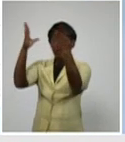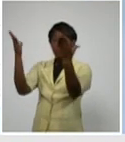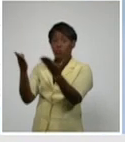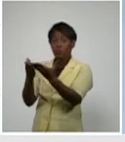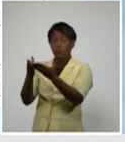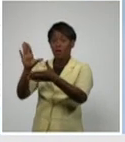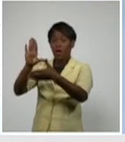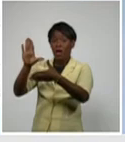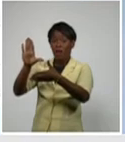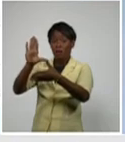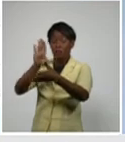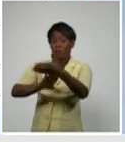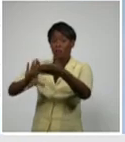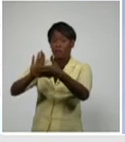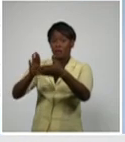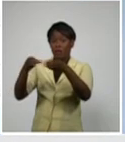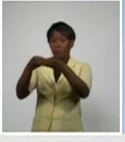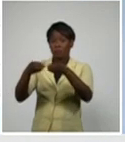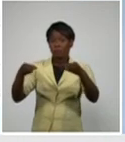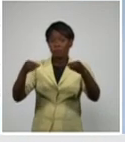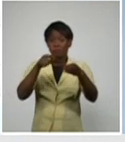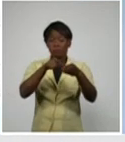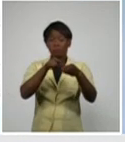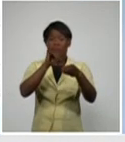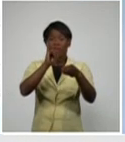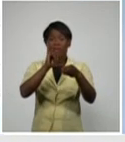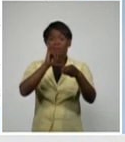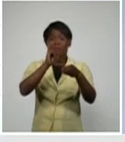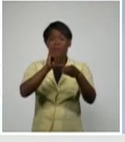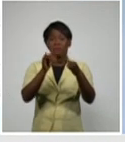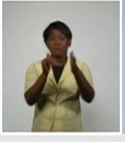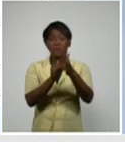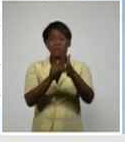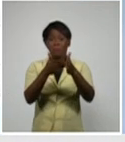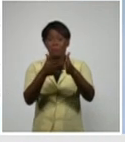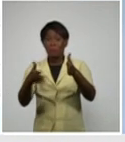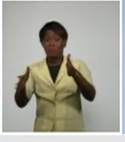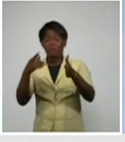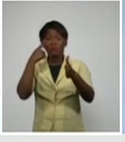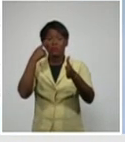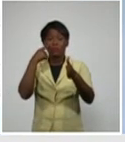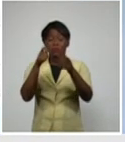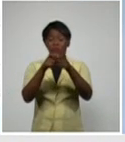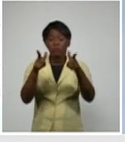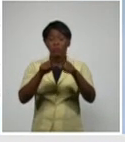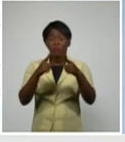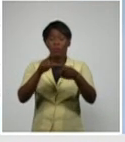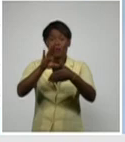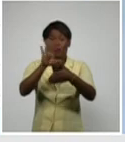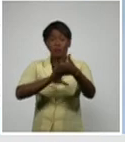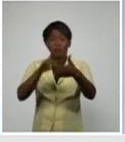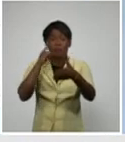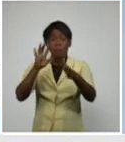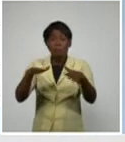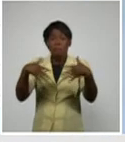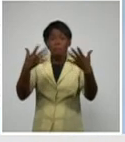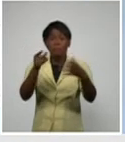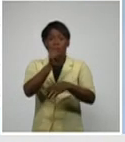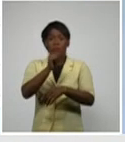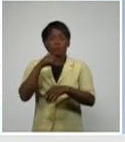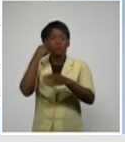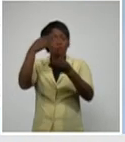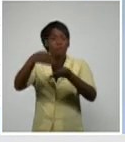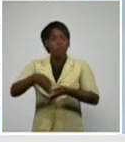6.373 fue en la región de las Américas. Dense en cuenta de por qué hablamos de epicentro de la pandemia. Y con